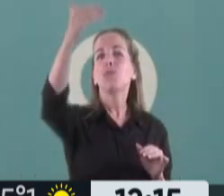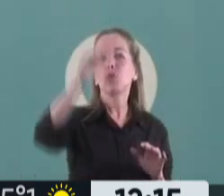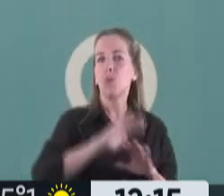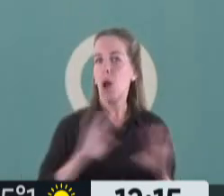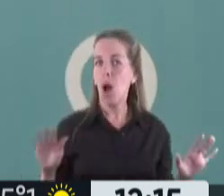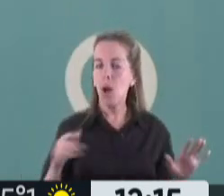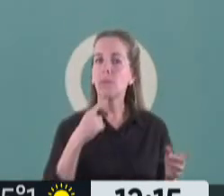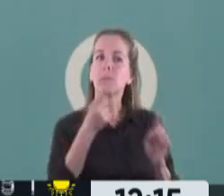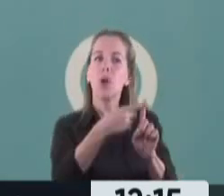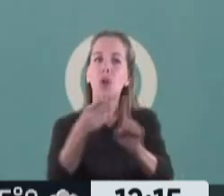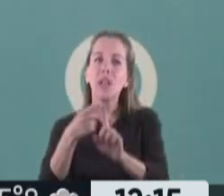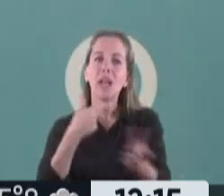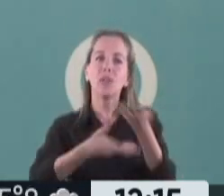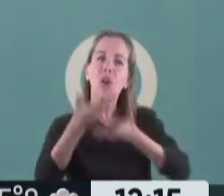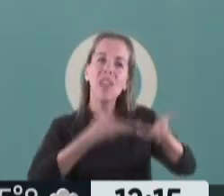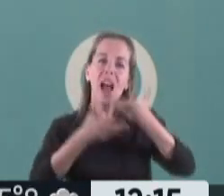establecer un diálogo con los argentinos.